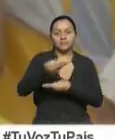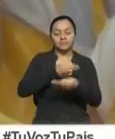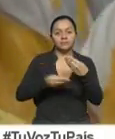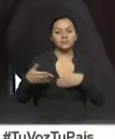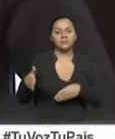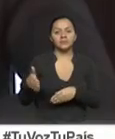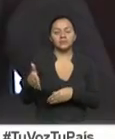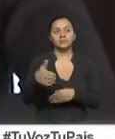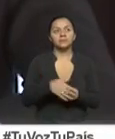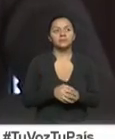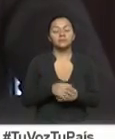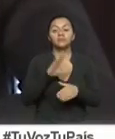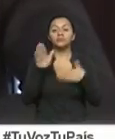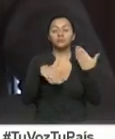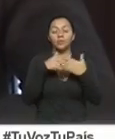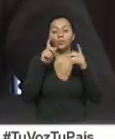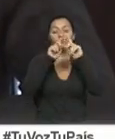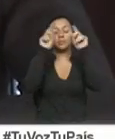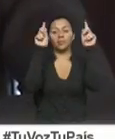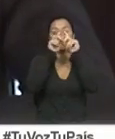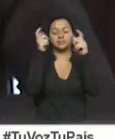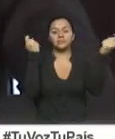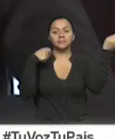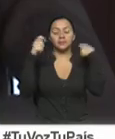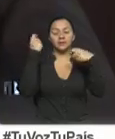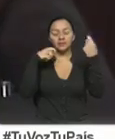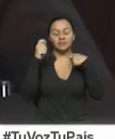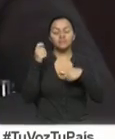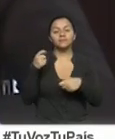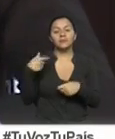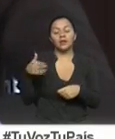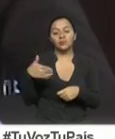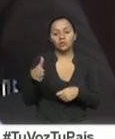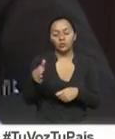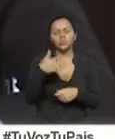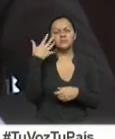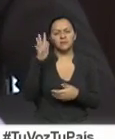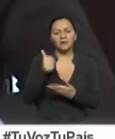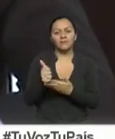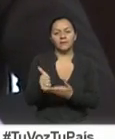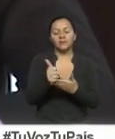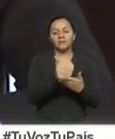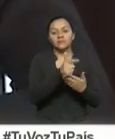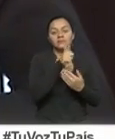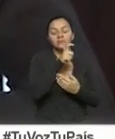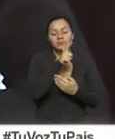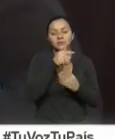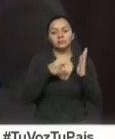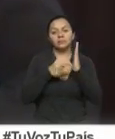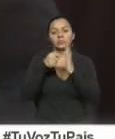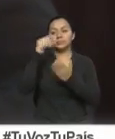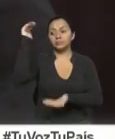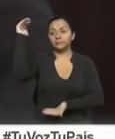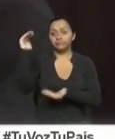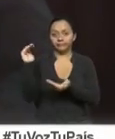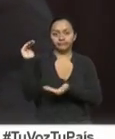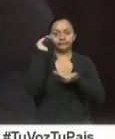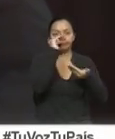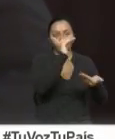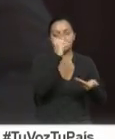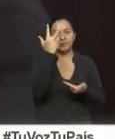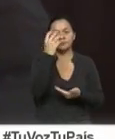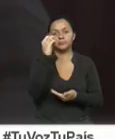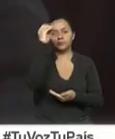pesquero. Todas las empresas exportadoras de atún y conserva se han visto beneficiadas por el drawback simplificado. Esto